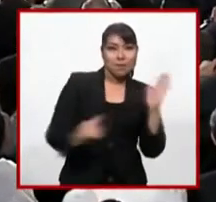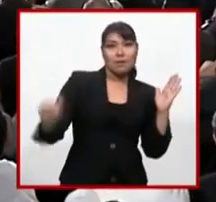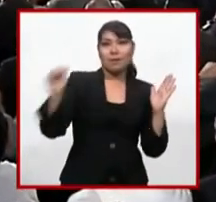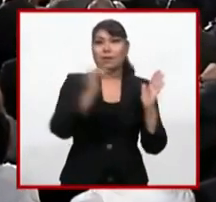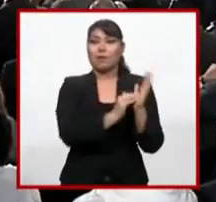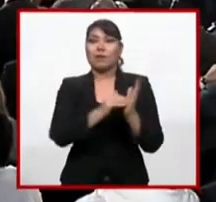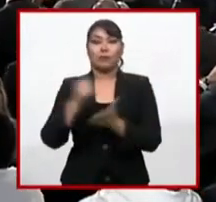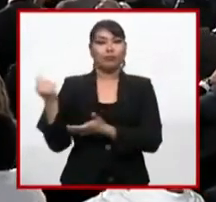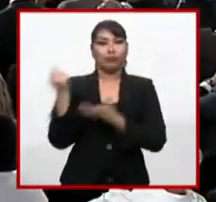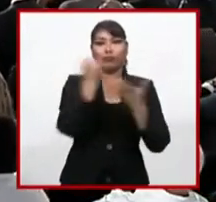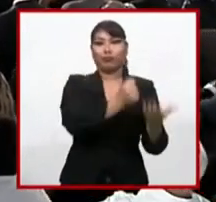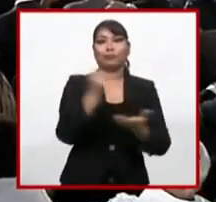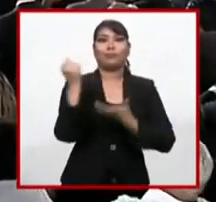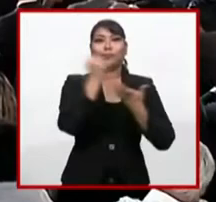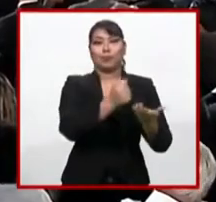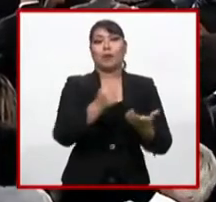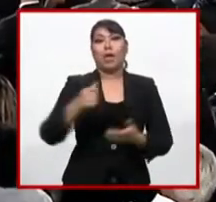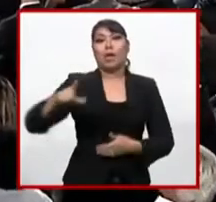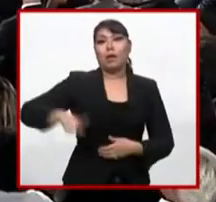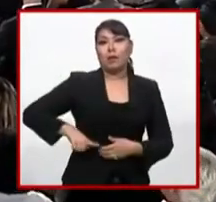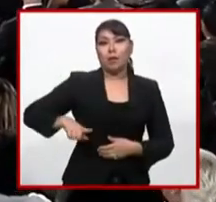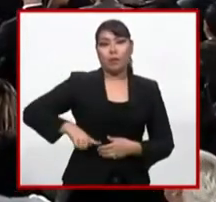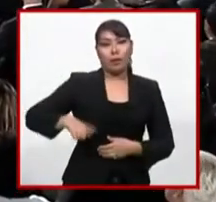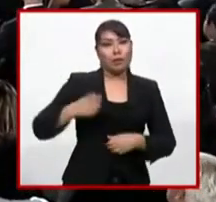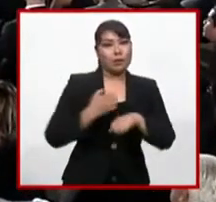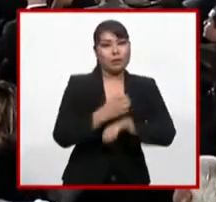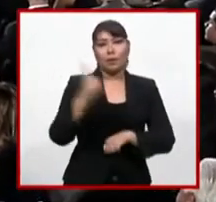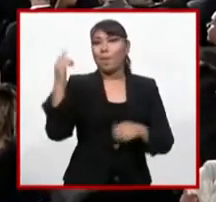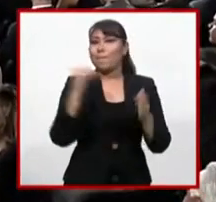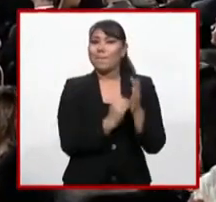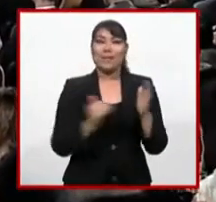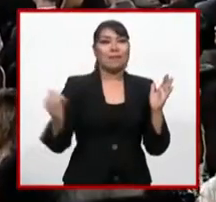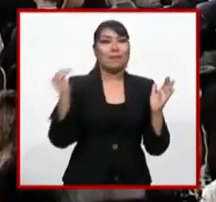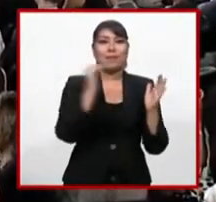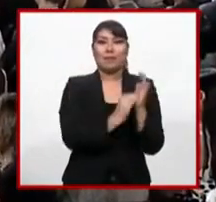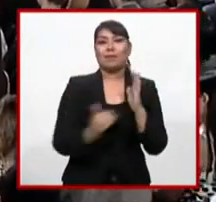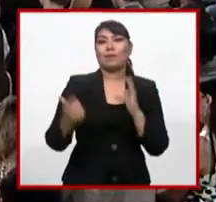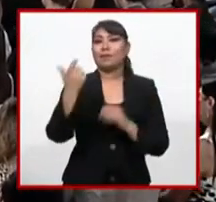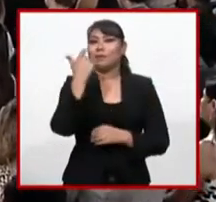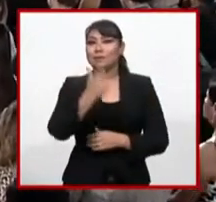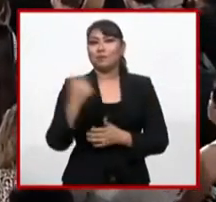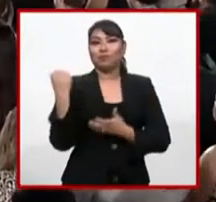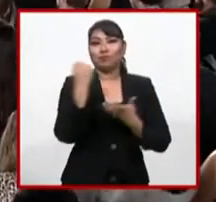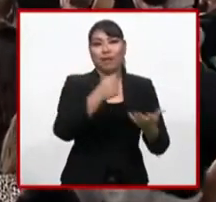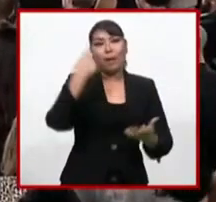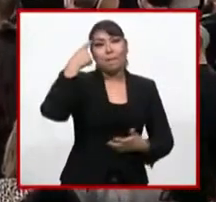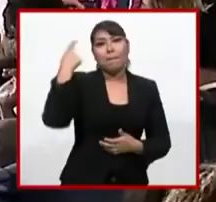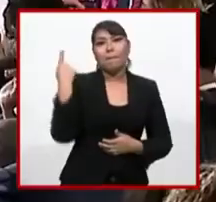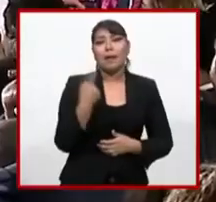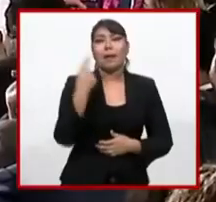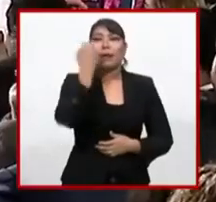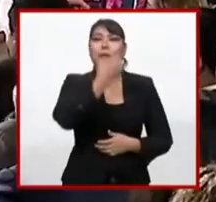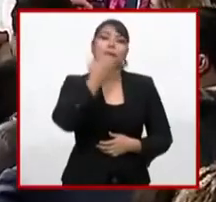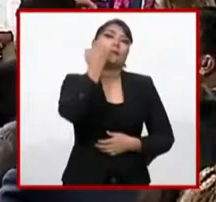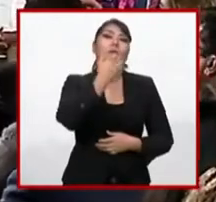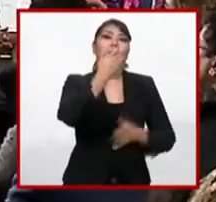del estado aporta 1,000 millones de pesos. Esto es para poder atender las necesidades de equipamiento de las